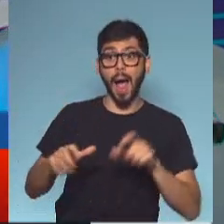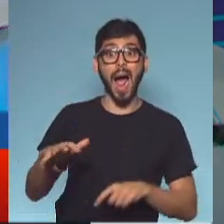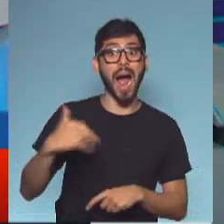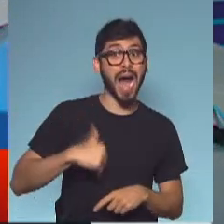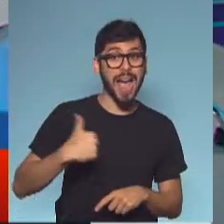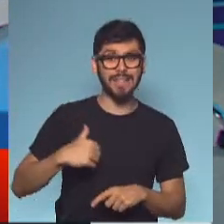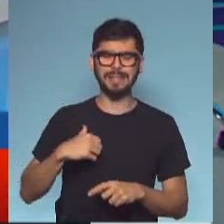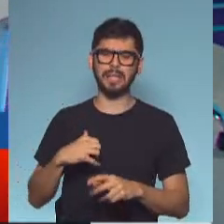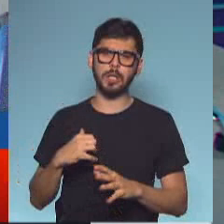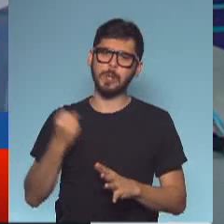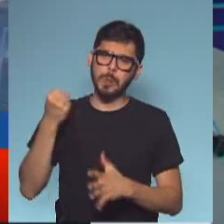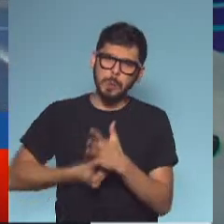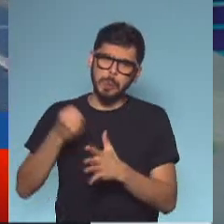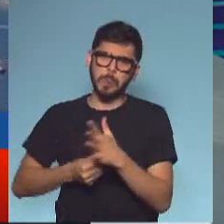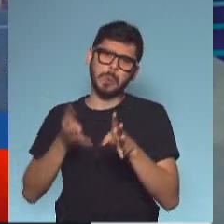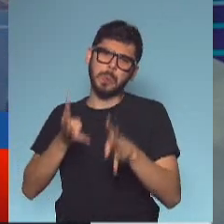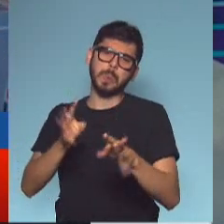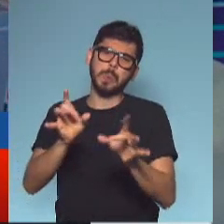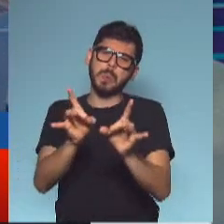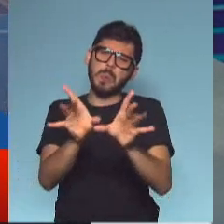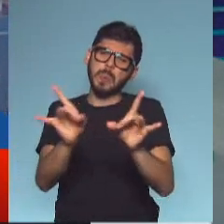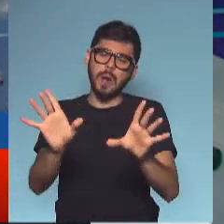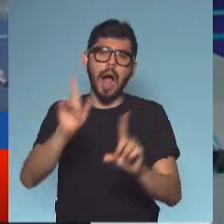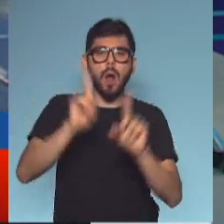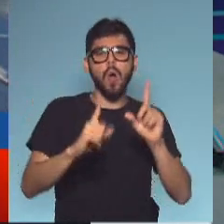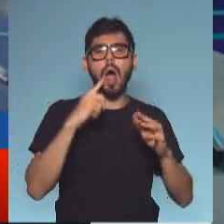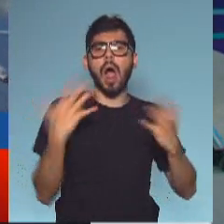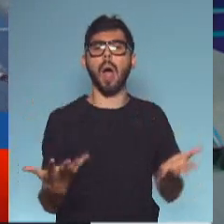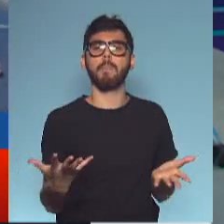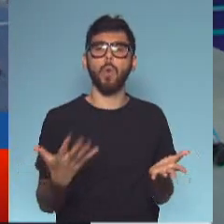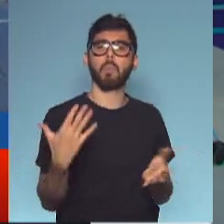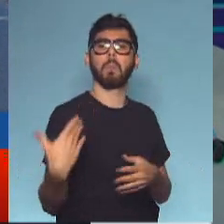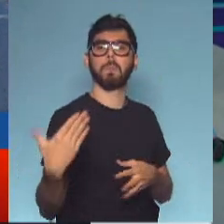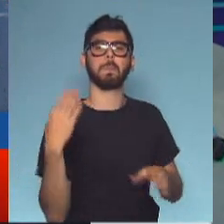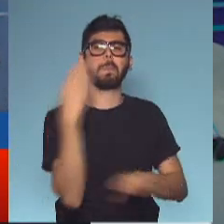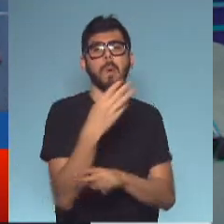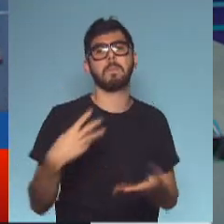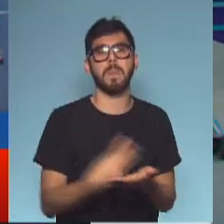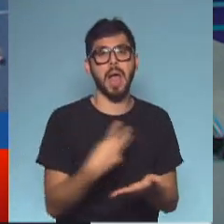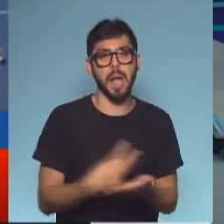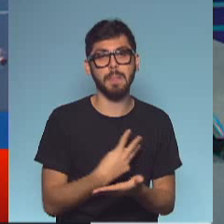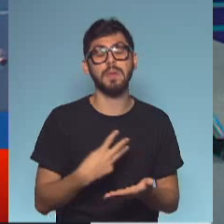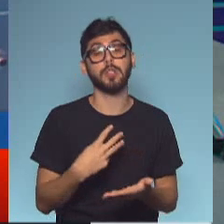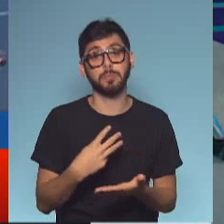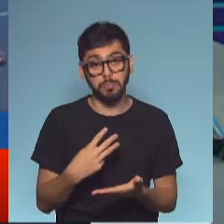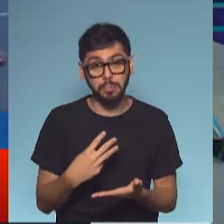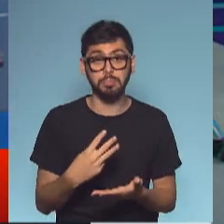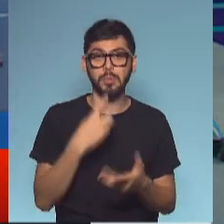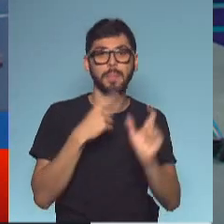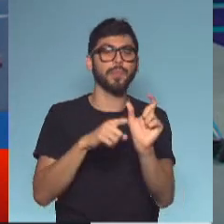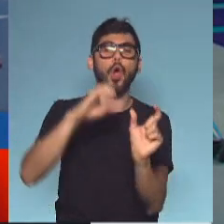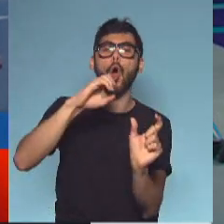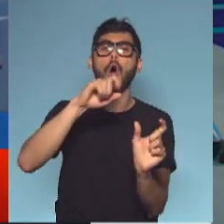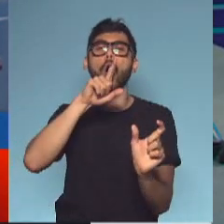arriesgan combatiendo la pandemia, otros aprovechan sus privilegios en Miami. Me parece que donde decía otros pones un nombre y